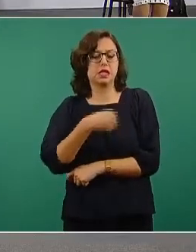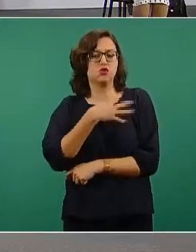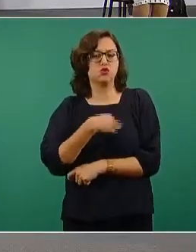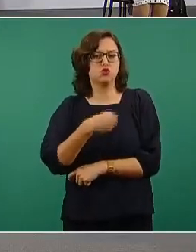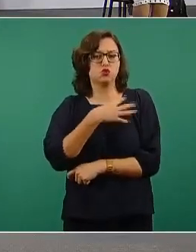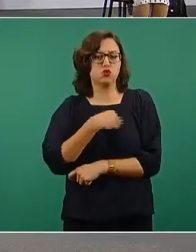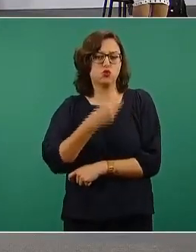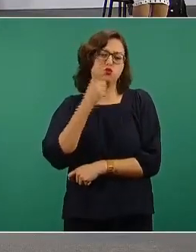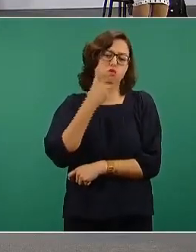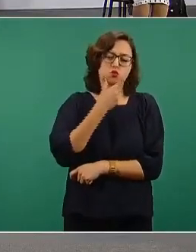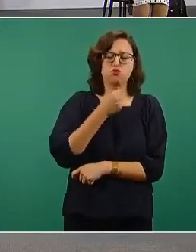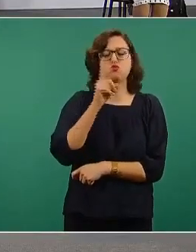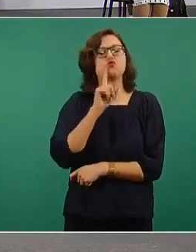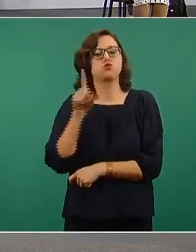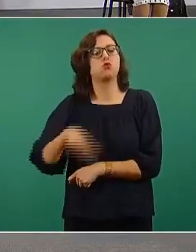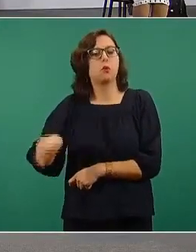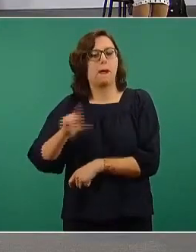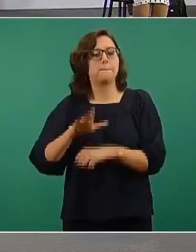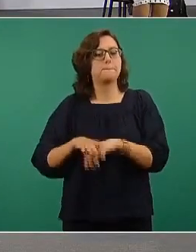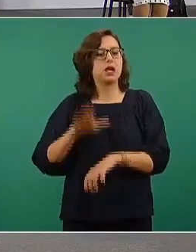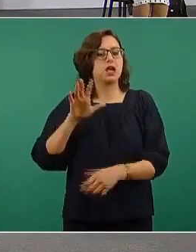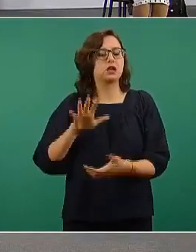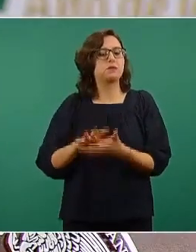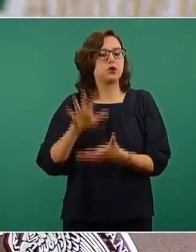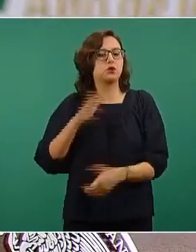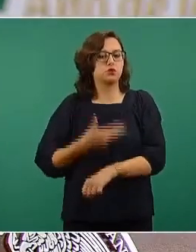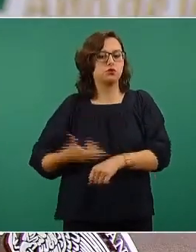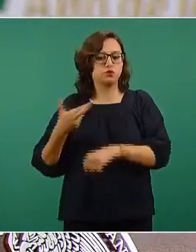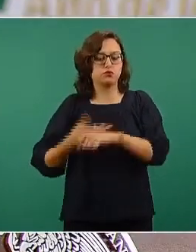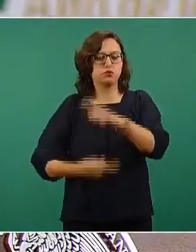quienes principalmente lo solicitan, también